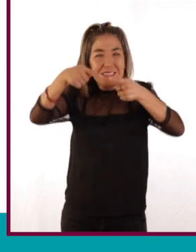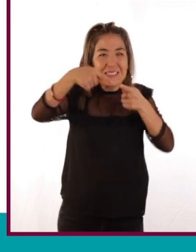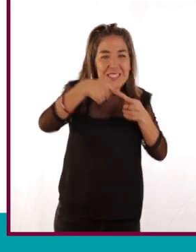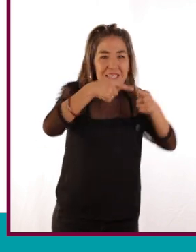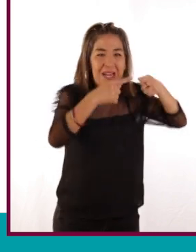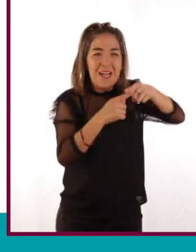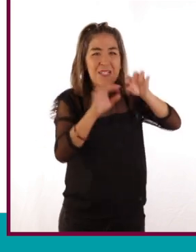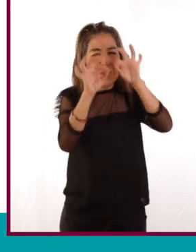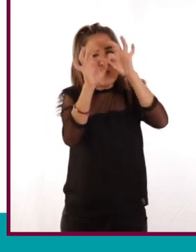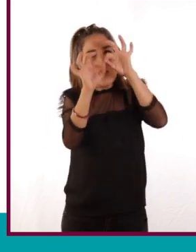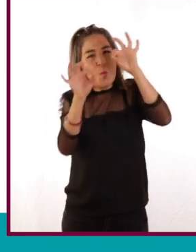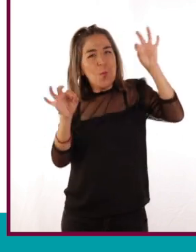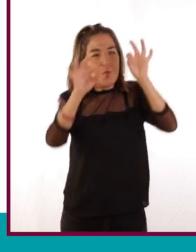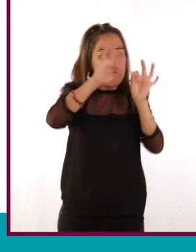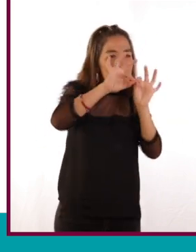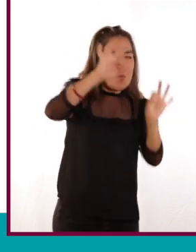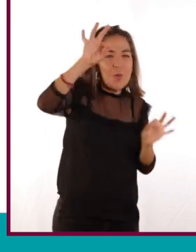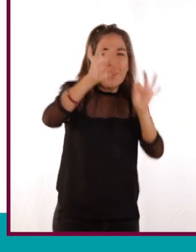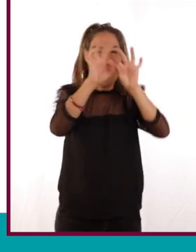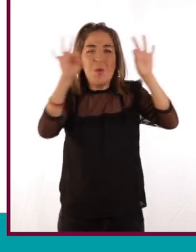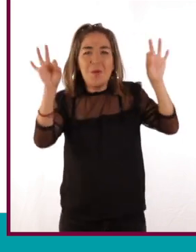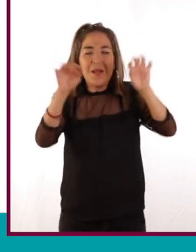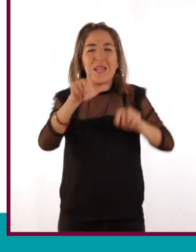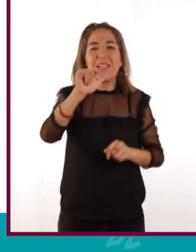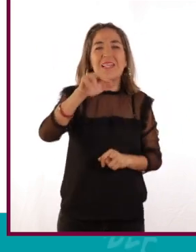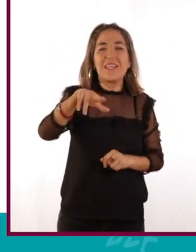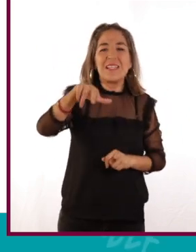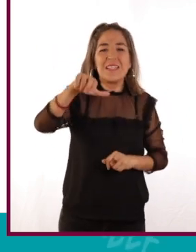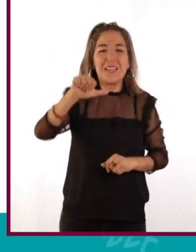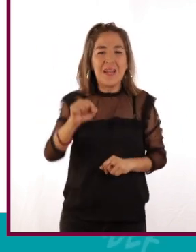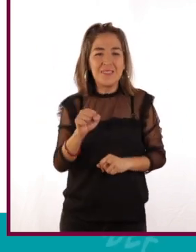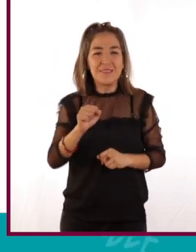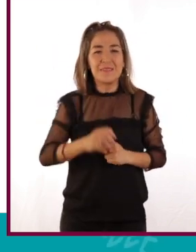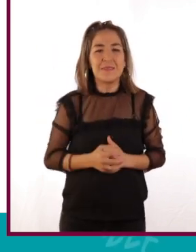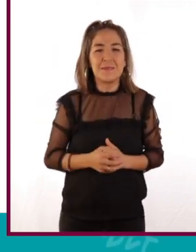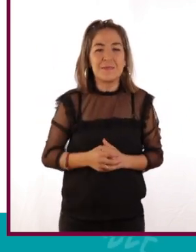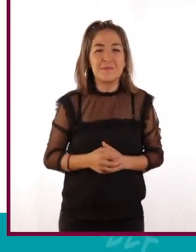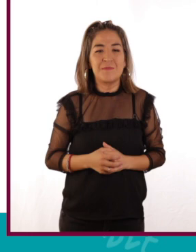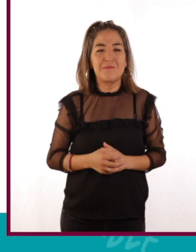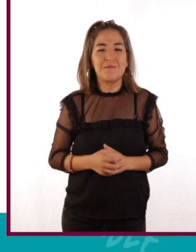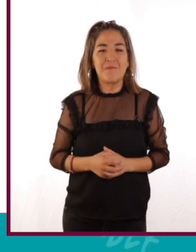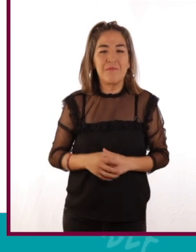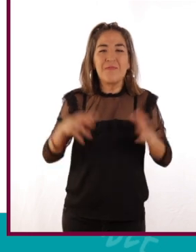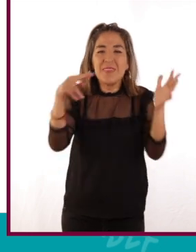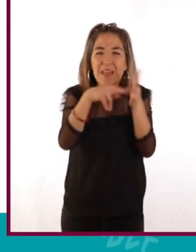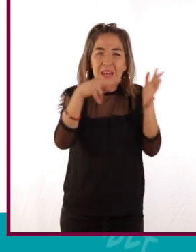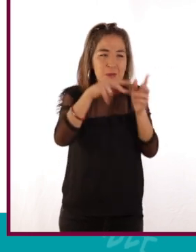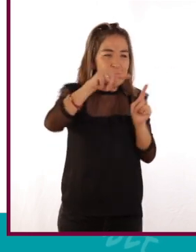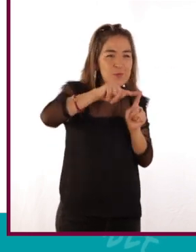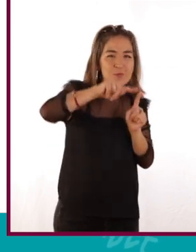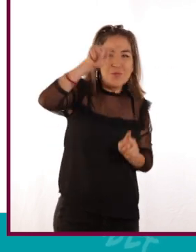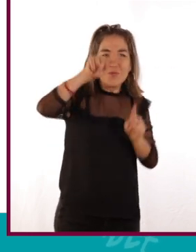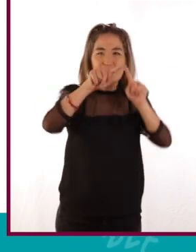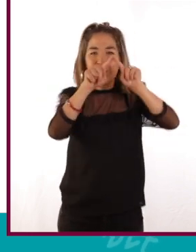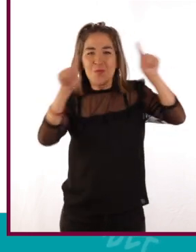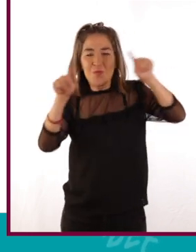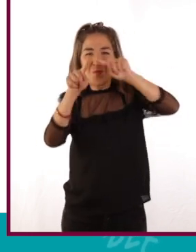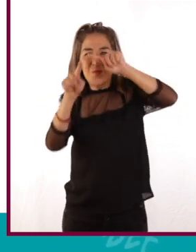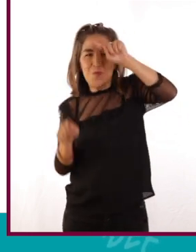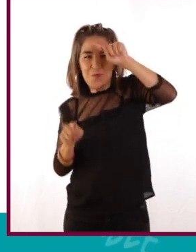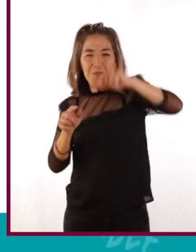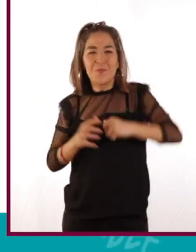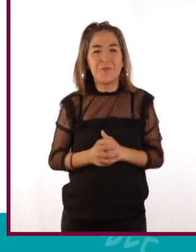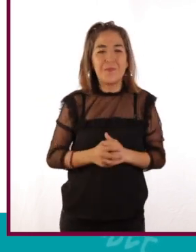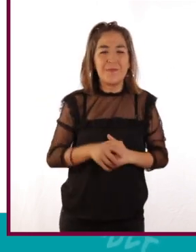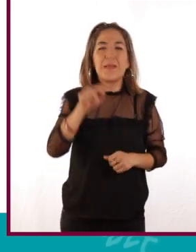orillas, ¿sí? Entonces, las aristas son las que se ven aquí como líneas negras, que son